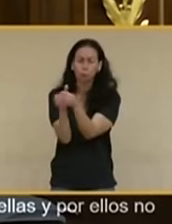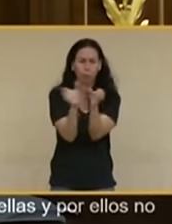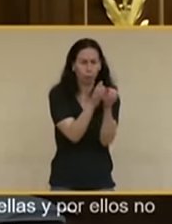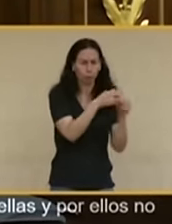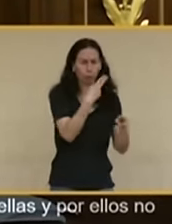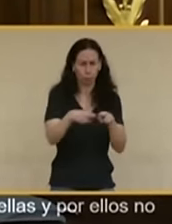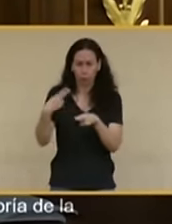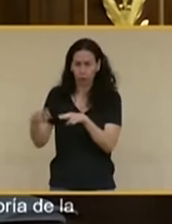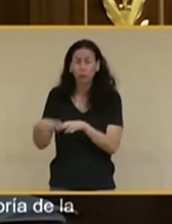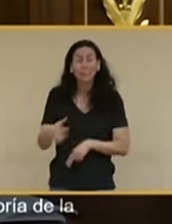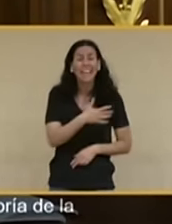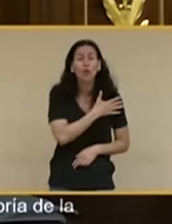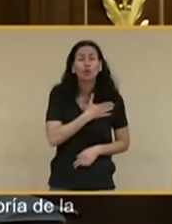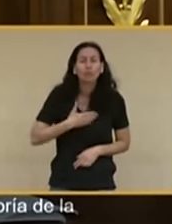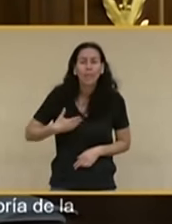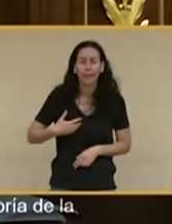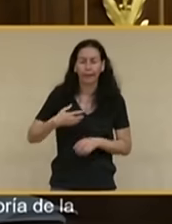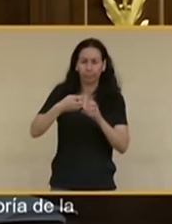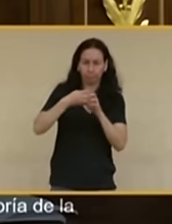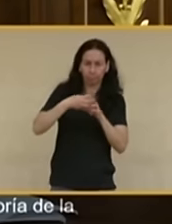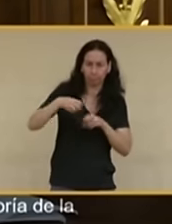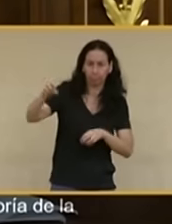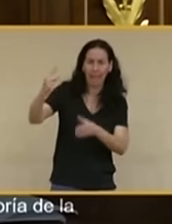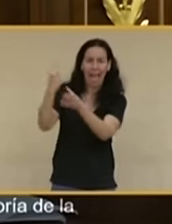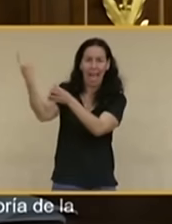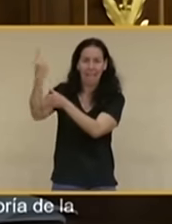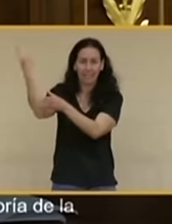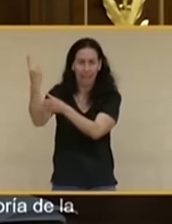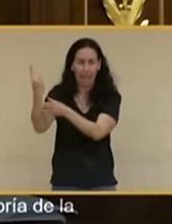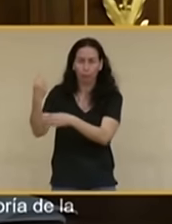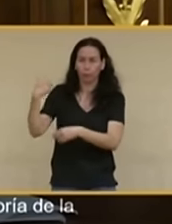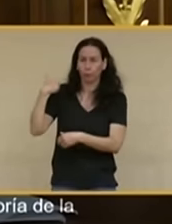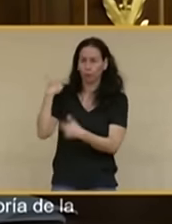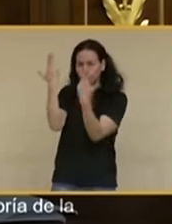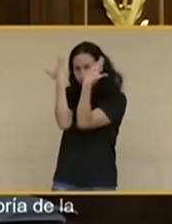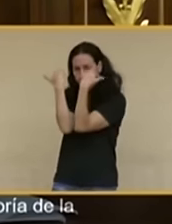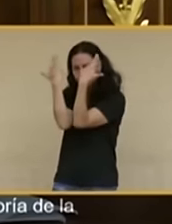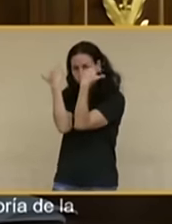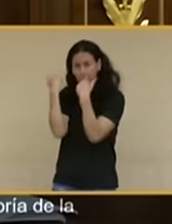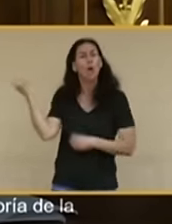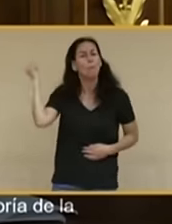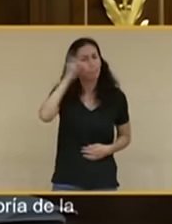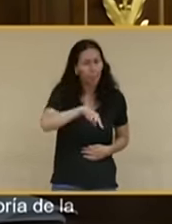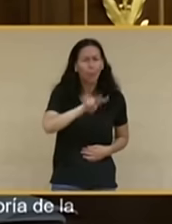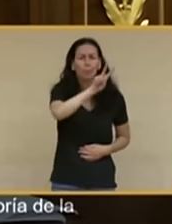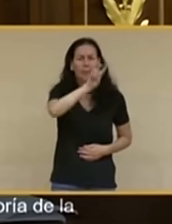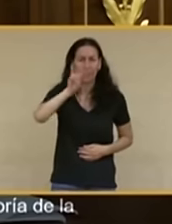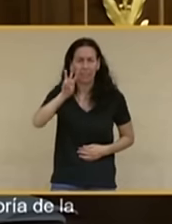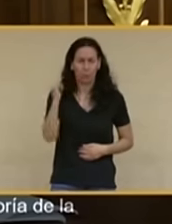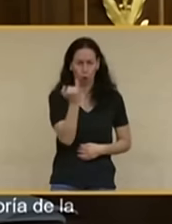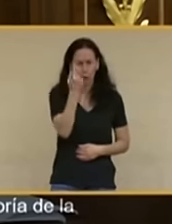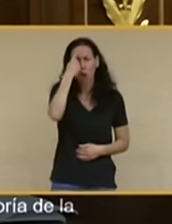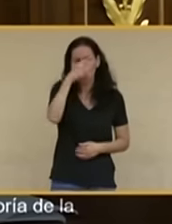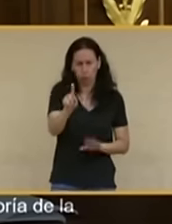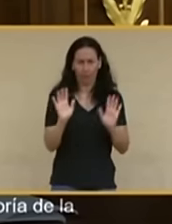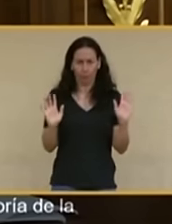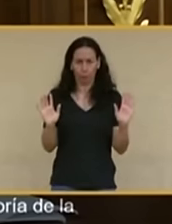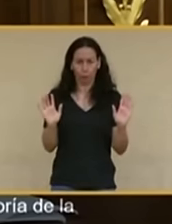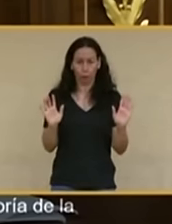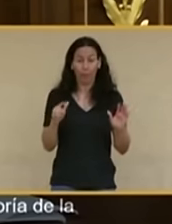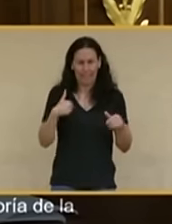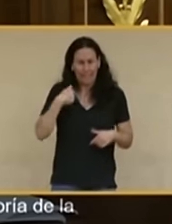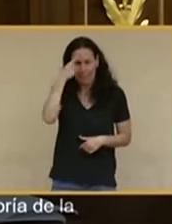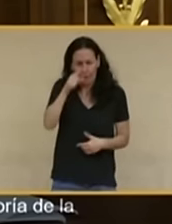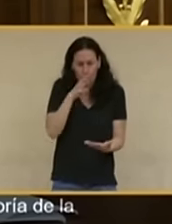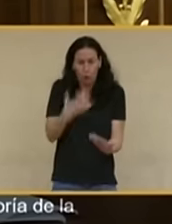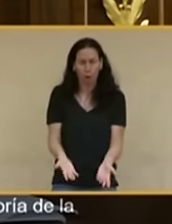que nos querrían aislados y sometidos. Lo sabíamos el 23J y lo seguimos sabiendo ahora. No se